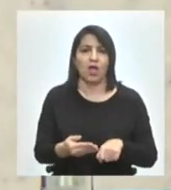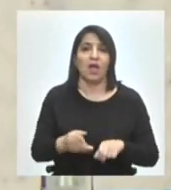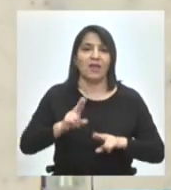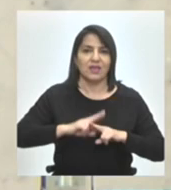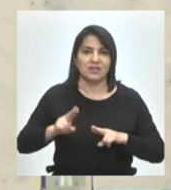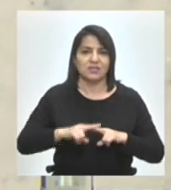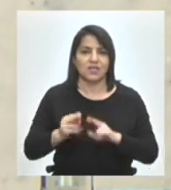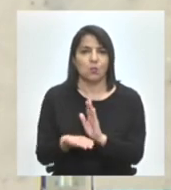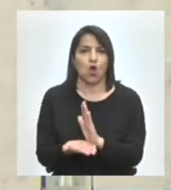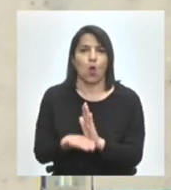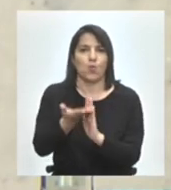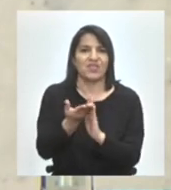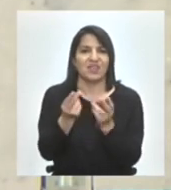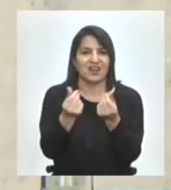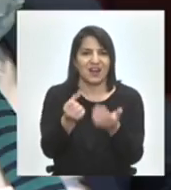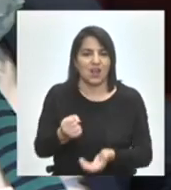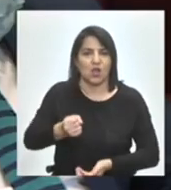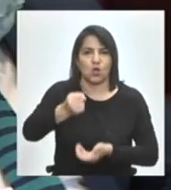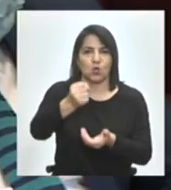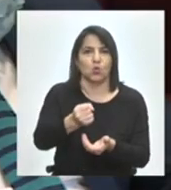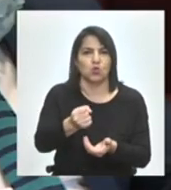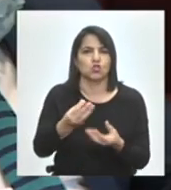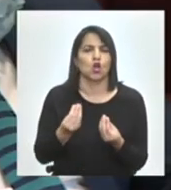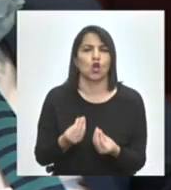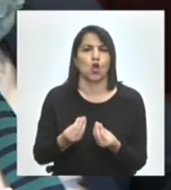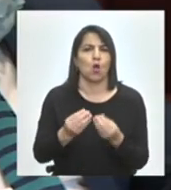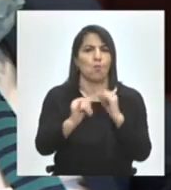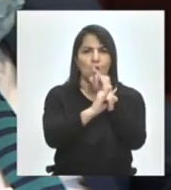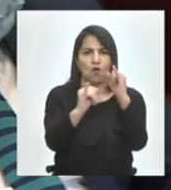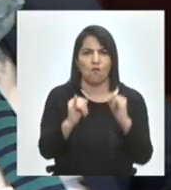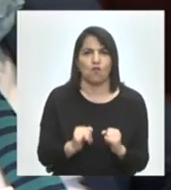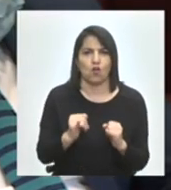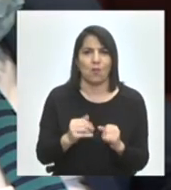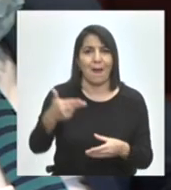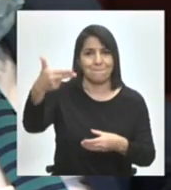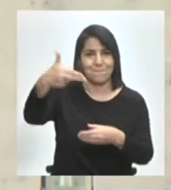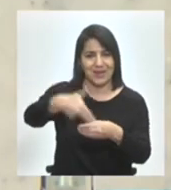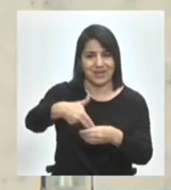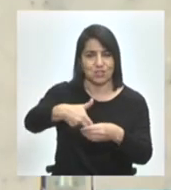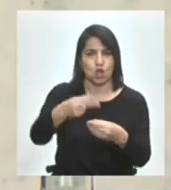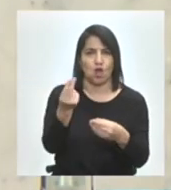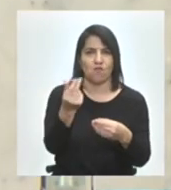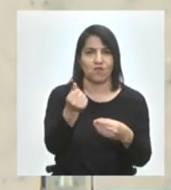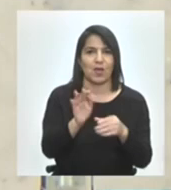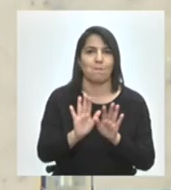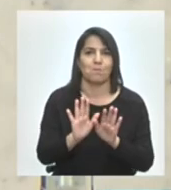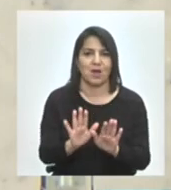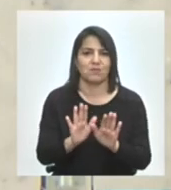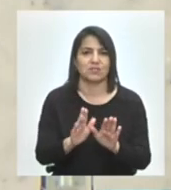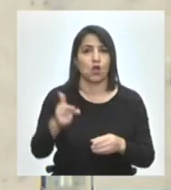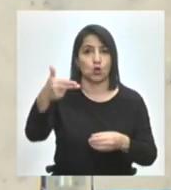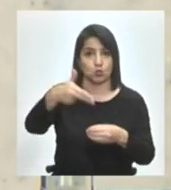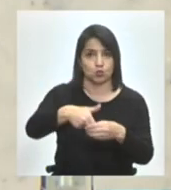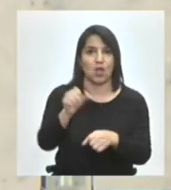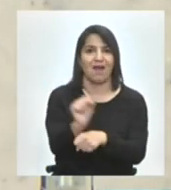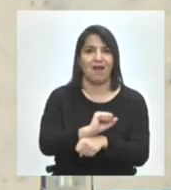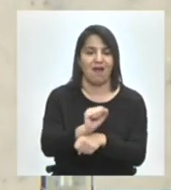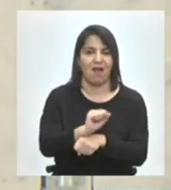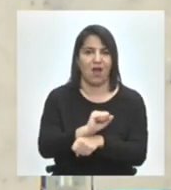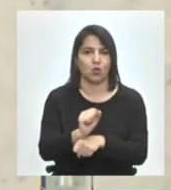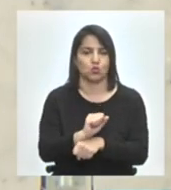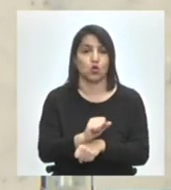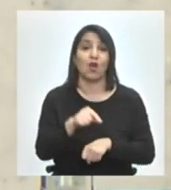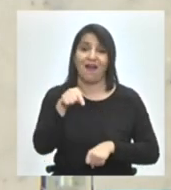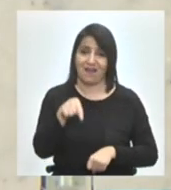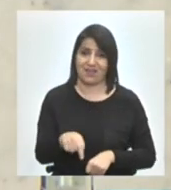los recursos del mecanismo de estabilización de precios de los combustibles para los combustibles de uso vehicular. Y acá, por